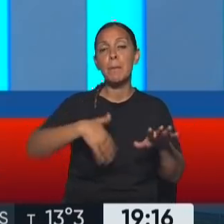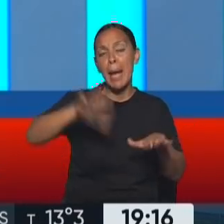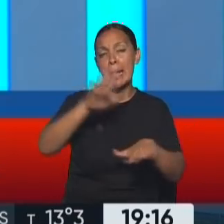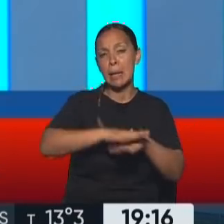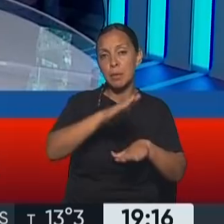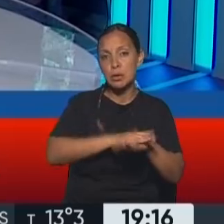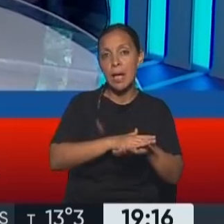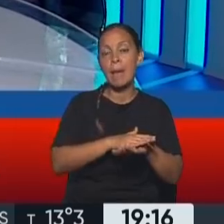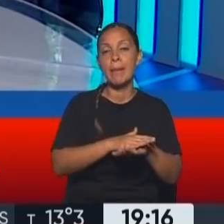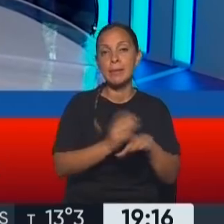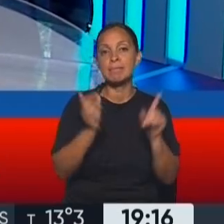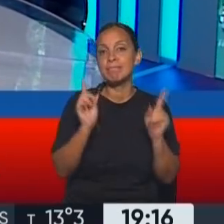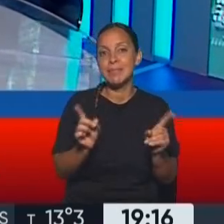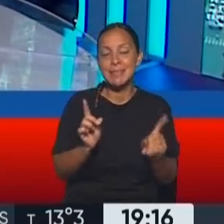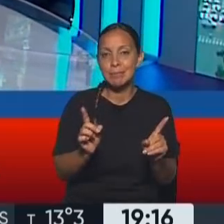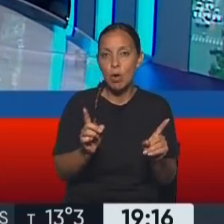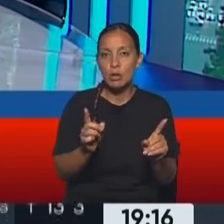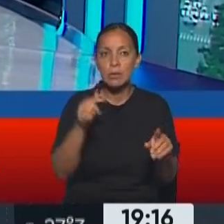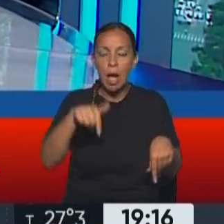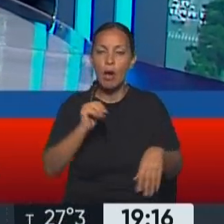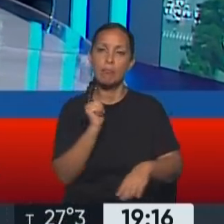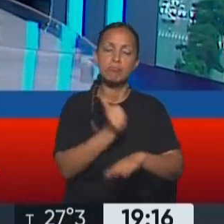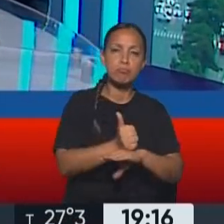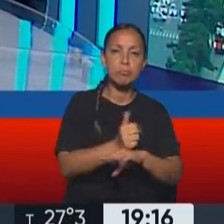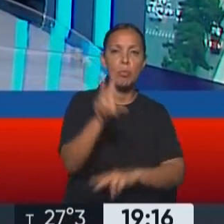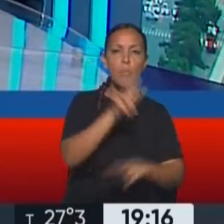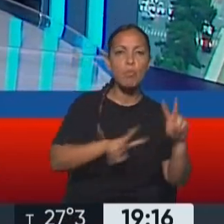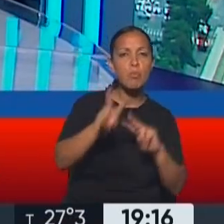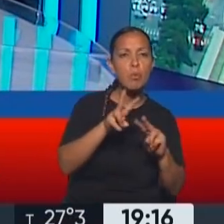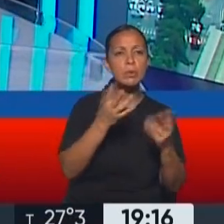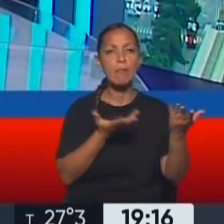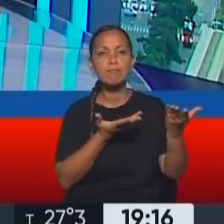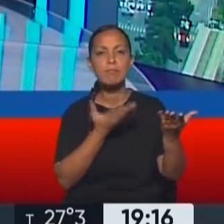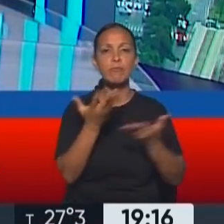son los que se están poniendo al frente de buscar una negociación y que